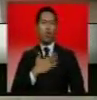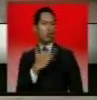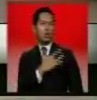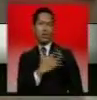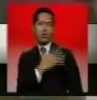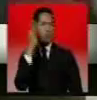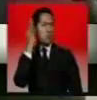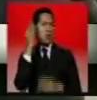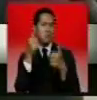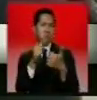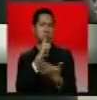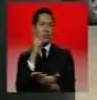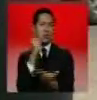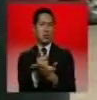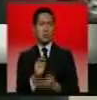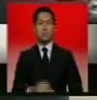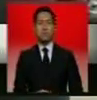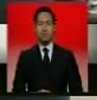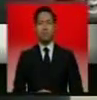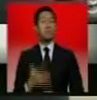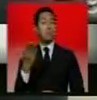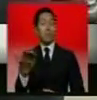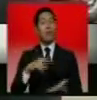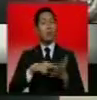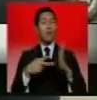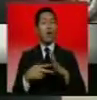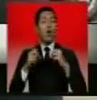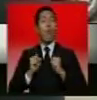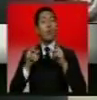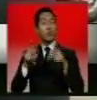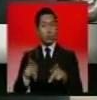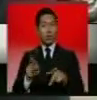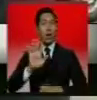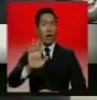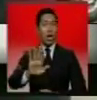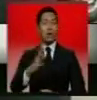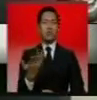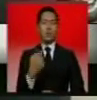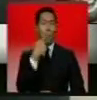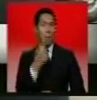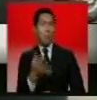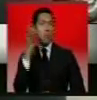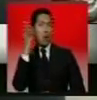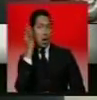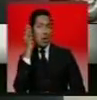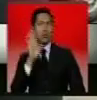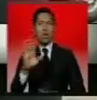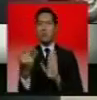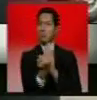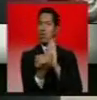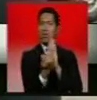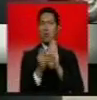realidad. Creemos que esta es una oportunidad de ratificar cuál es su orientación, cuál es su identidad.